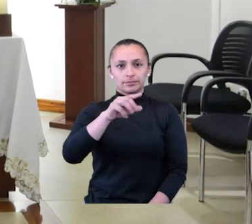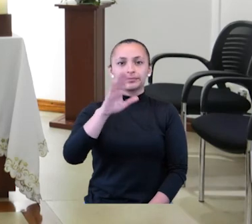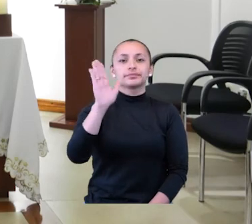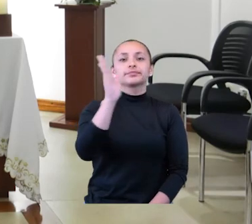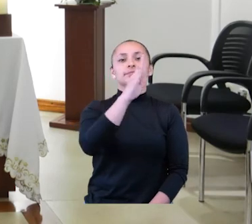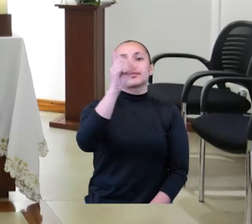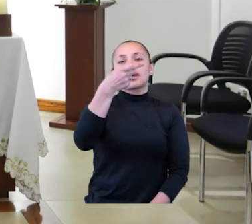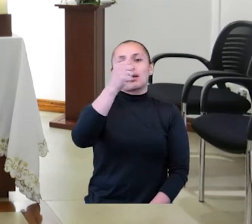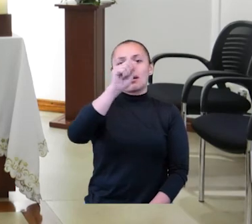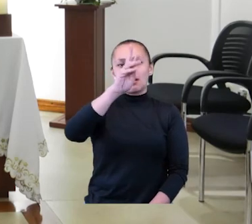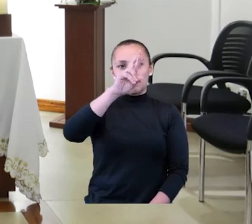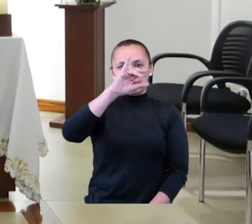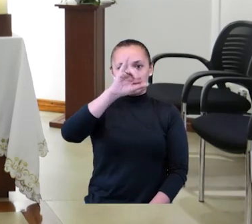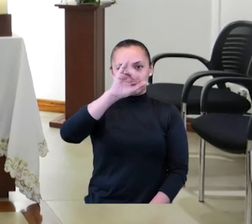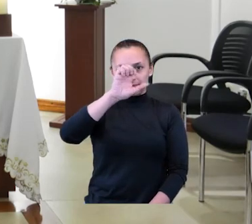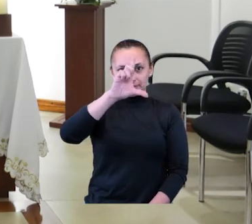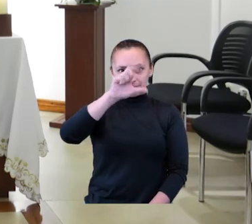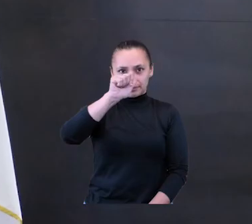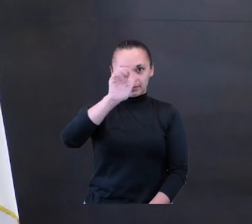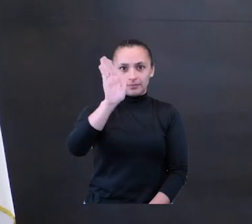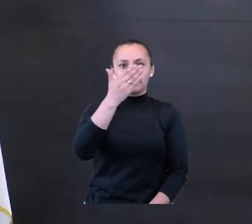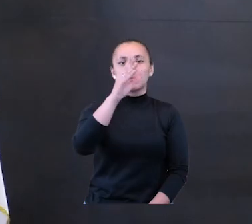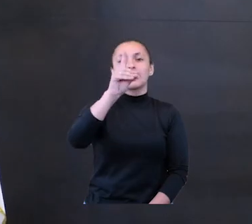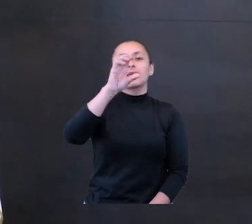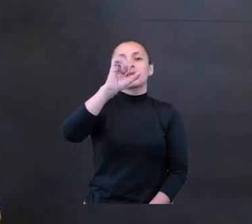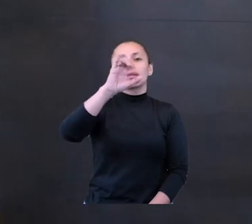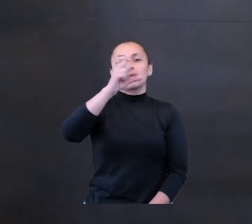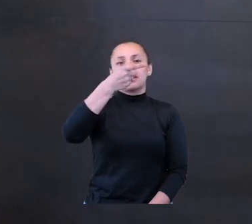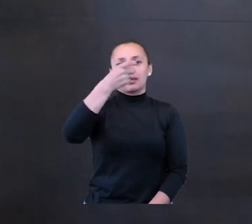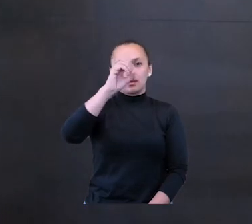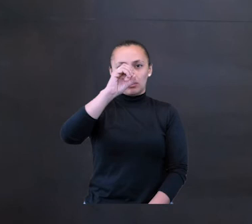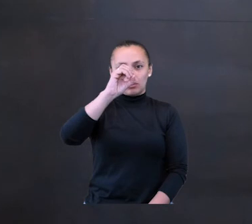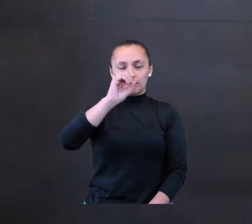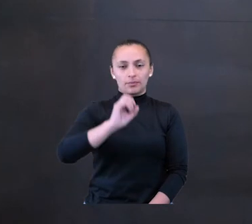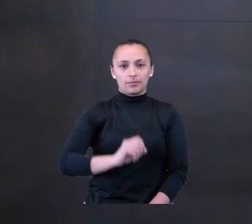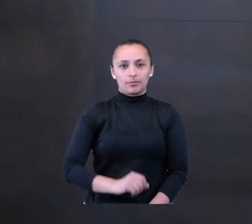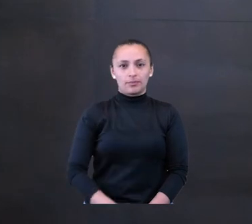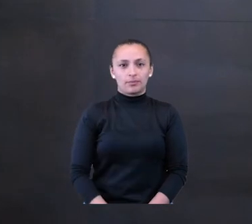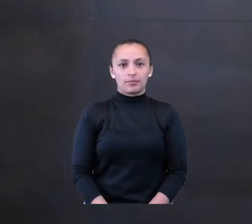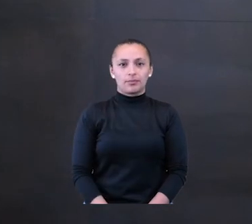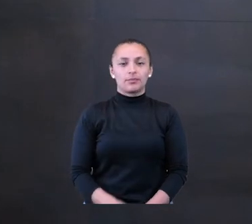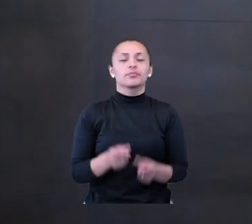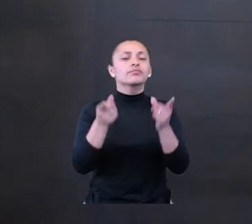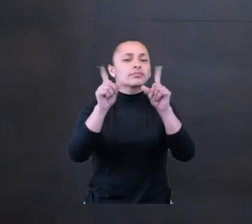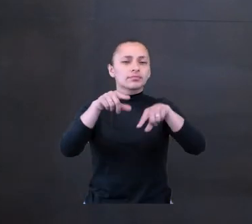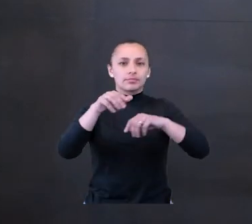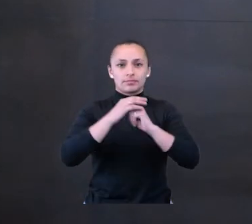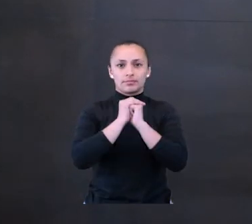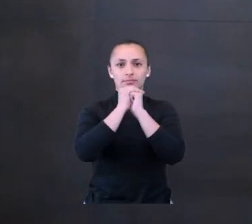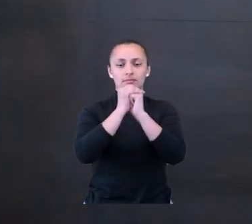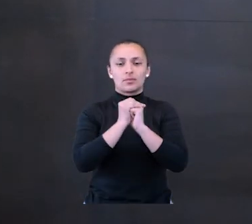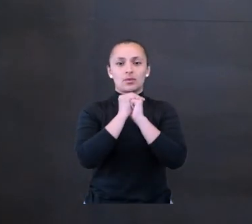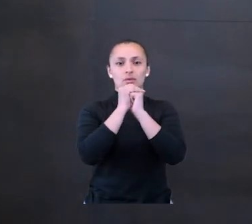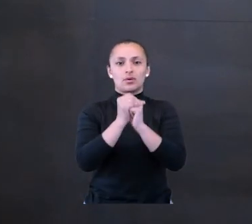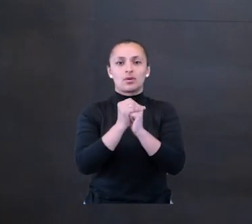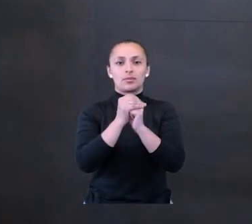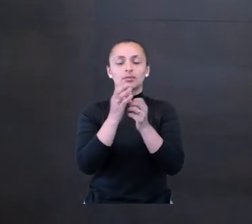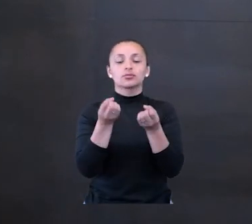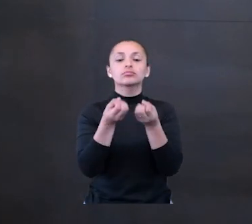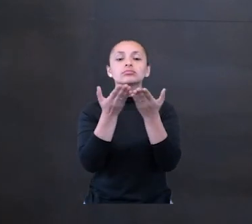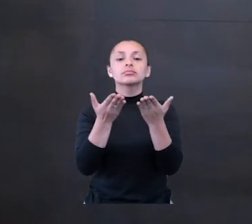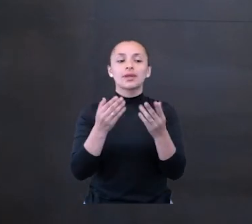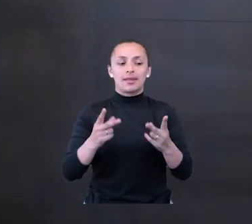de gabriela ibarra de diego gabriel enrique también oramos y